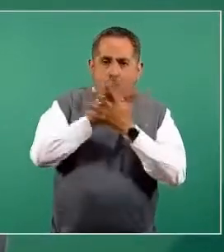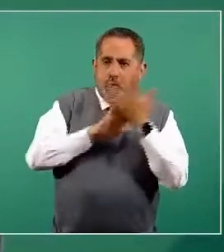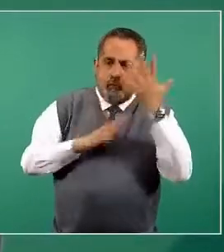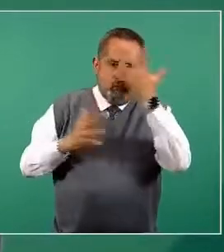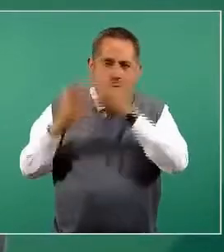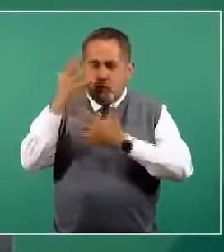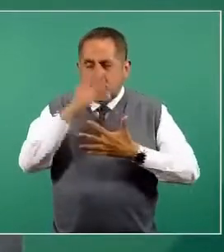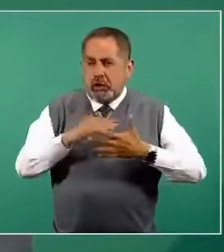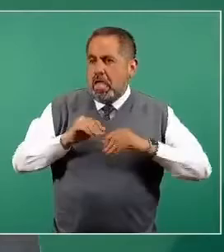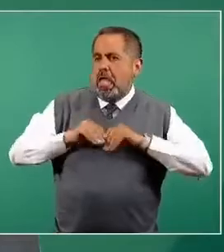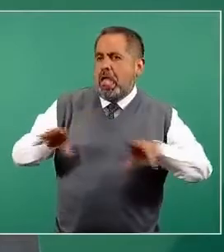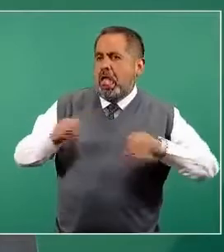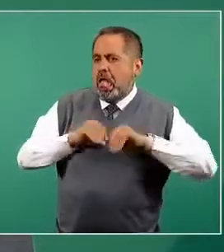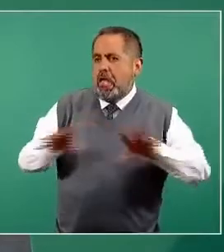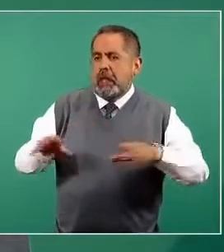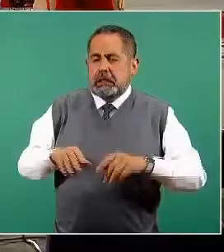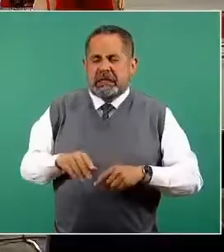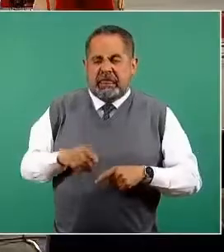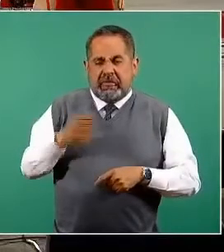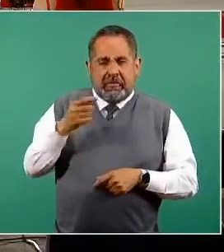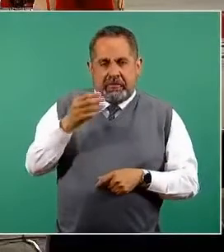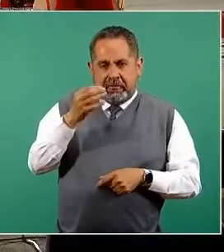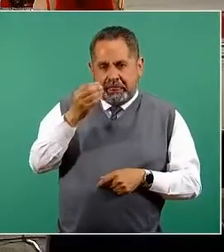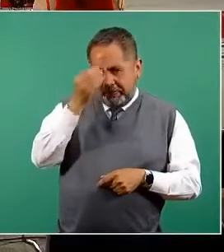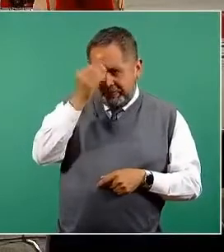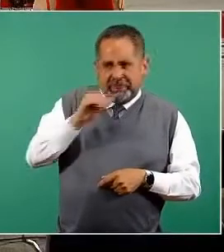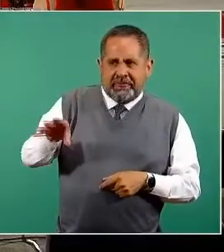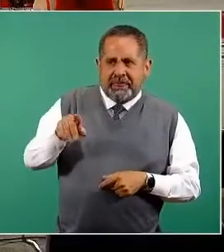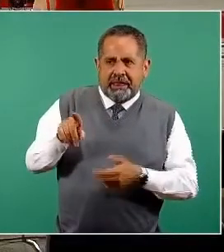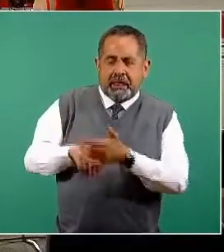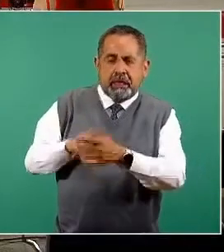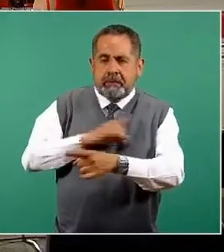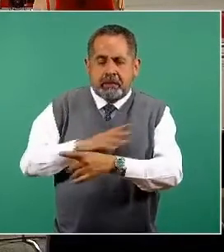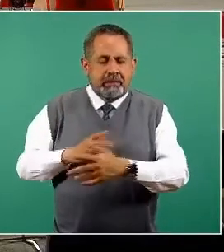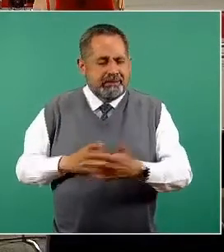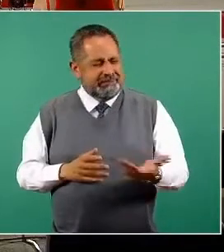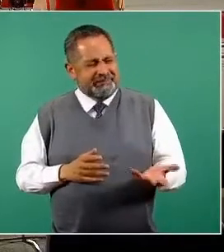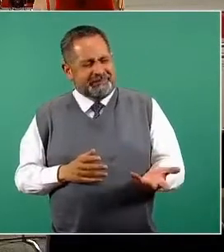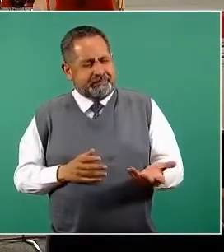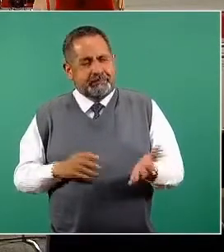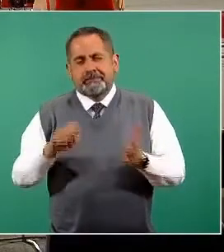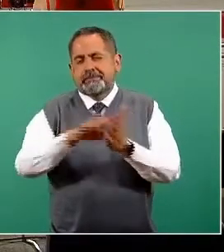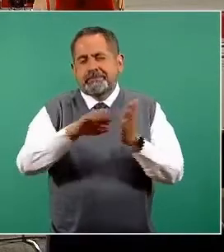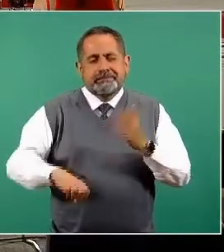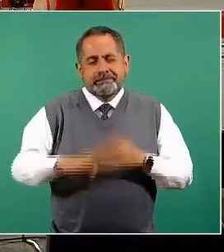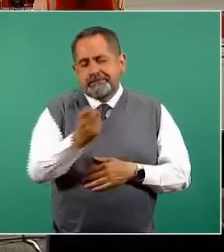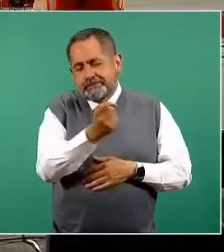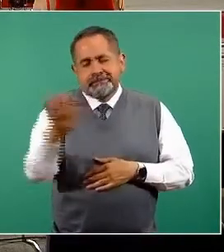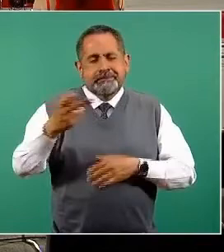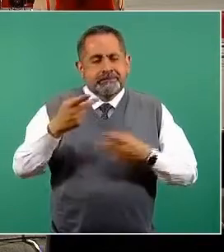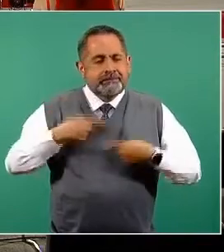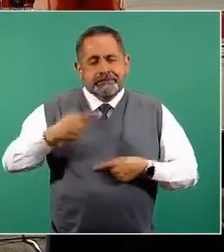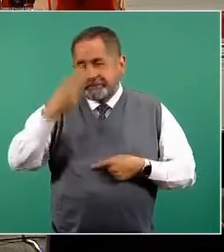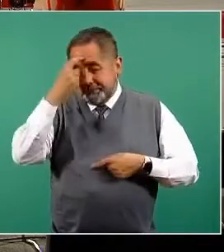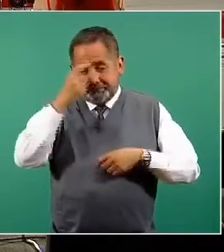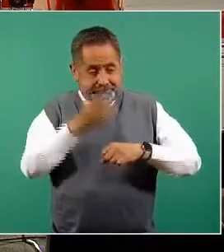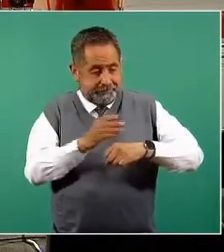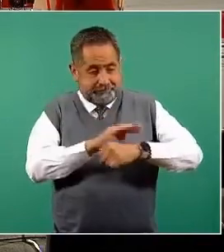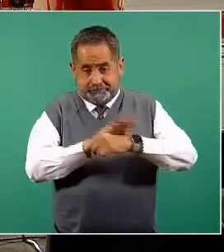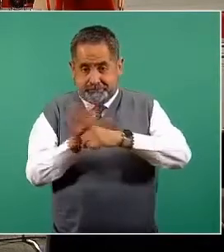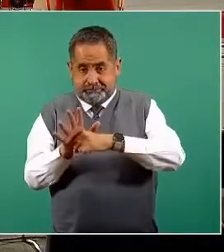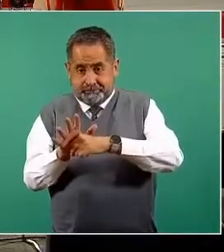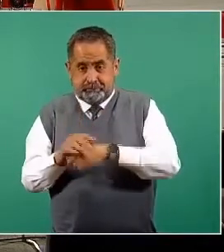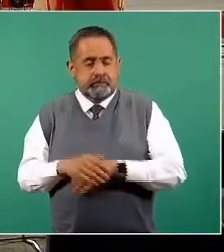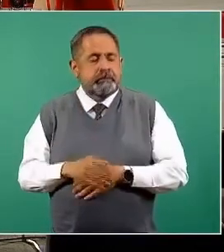ideas que infunden miedo, ideas que confunden a la población. Por ejemplo, el pensar que la vacuna contra COVID puede